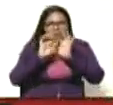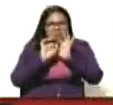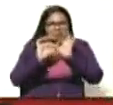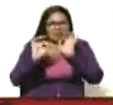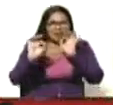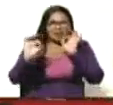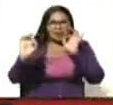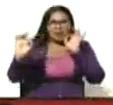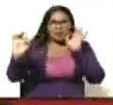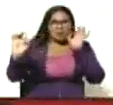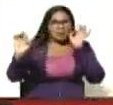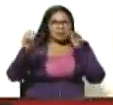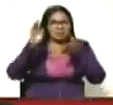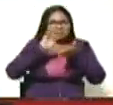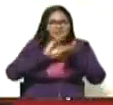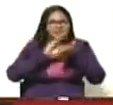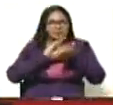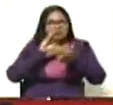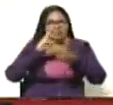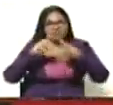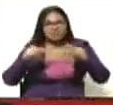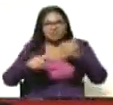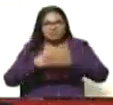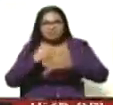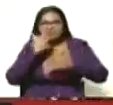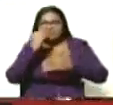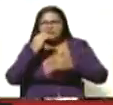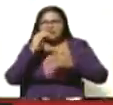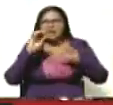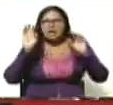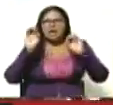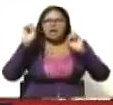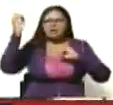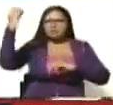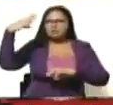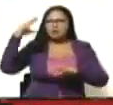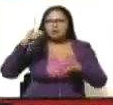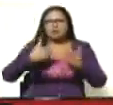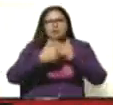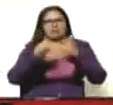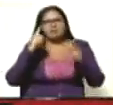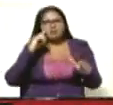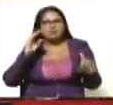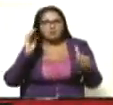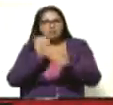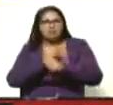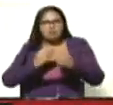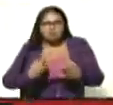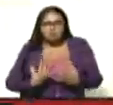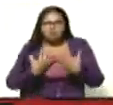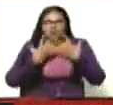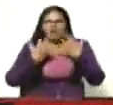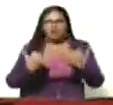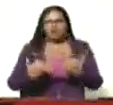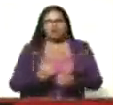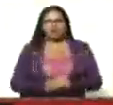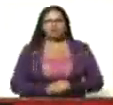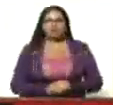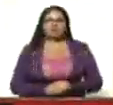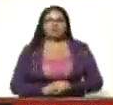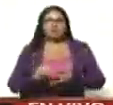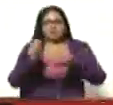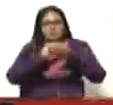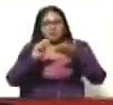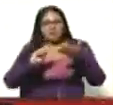de la Tierra, o también llamado el punto más cercano al Sol, y fue donde el libertador encontró la inspiración para escribir